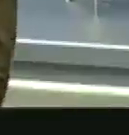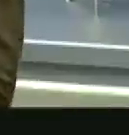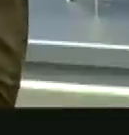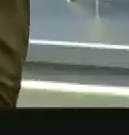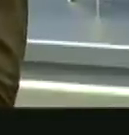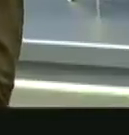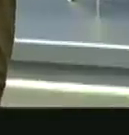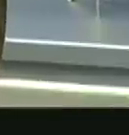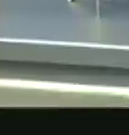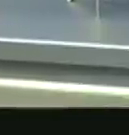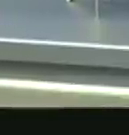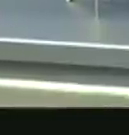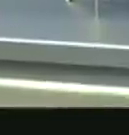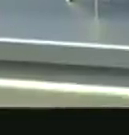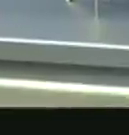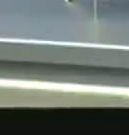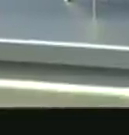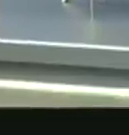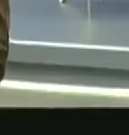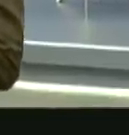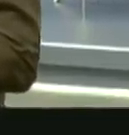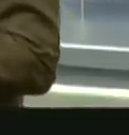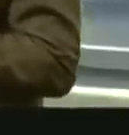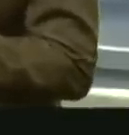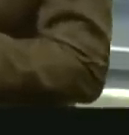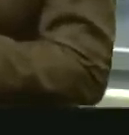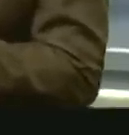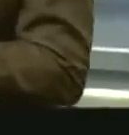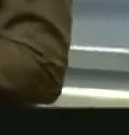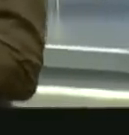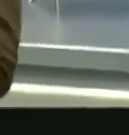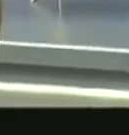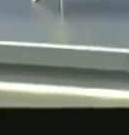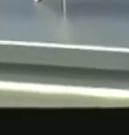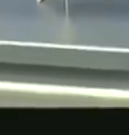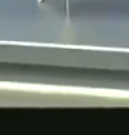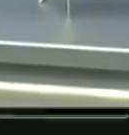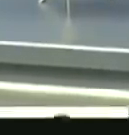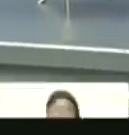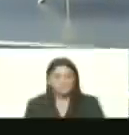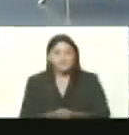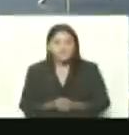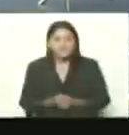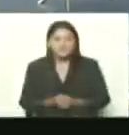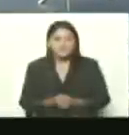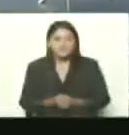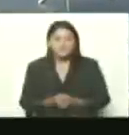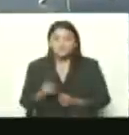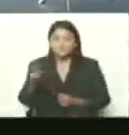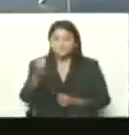¿Pusieron la luz? ¡Óptimo! ¡Óptimo! Y la mira,